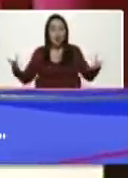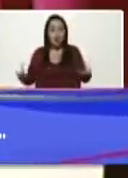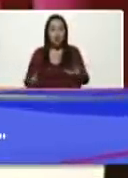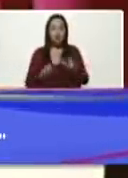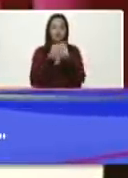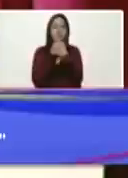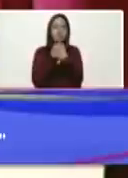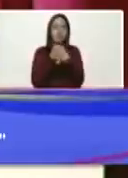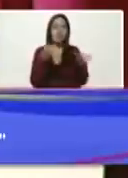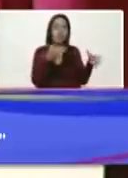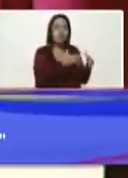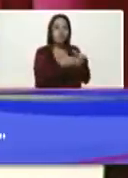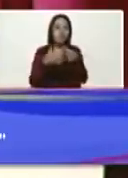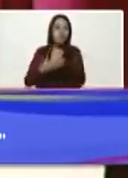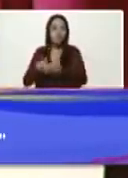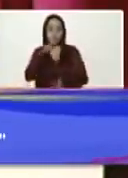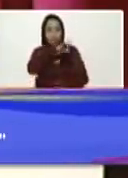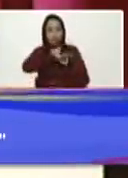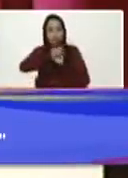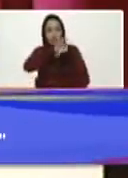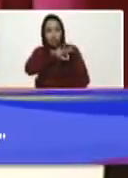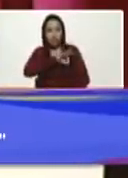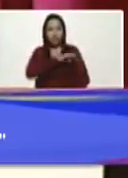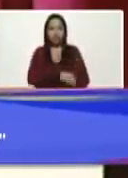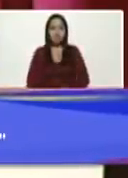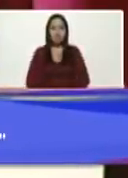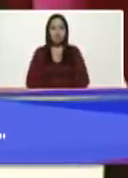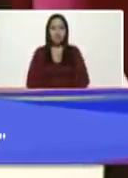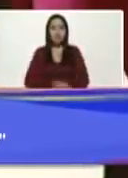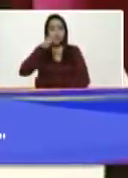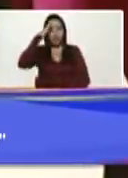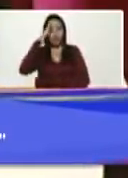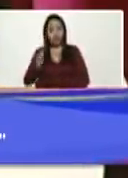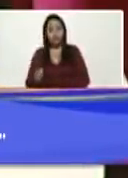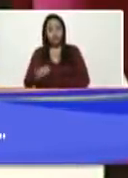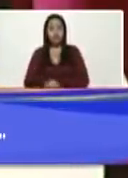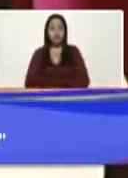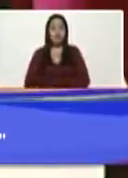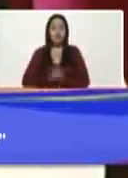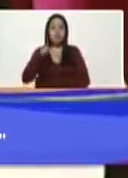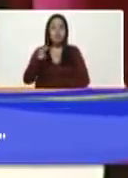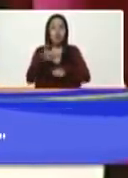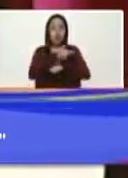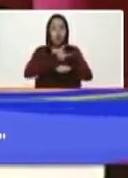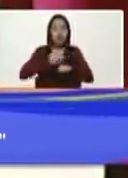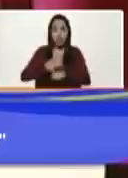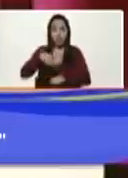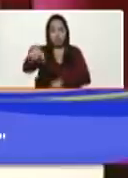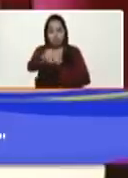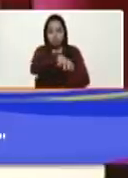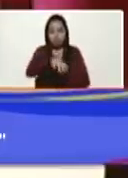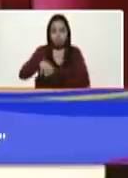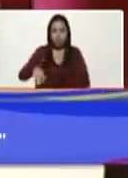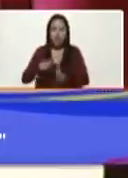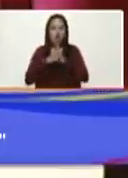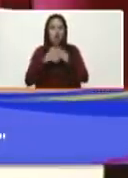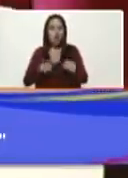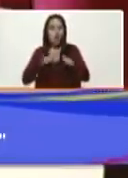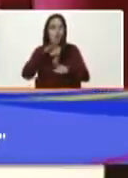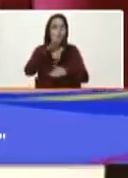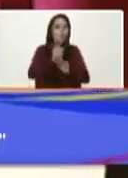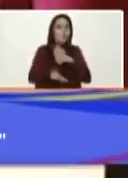de las organizaciones sociales, de la Fuerza Armada, de los gobiernos locales. Todos dimos un